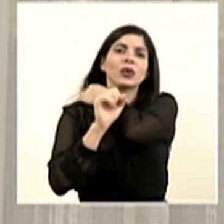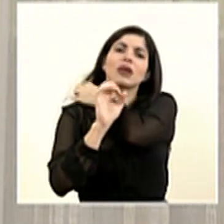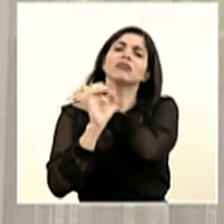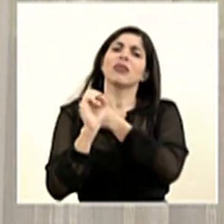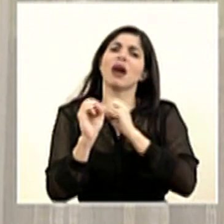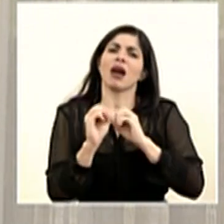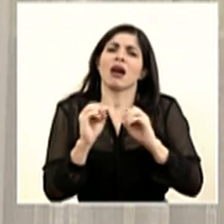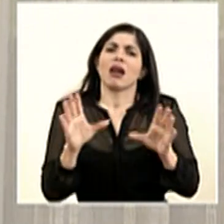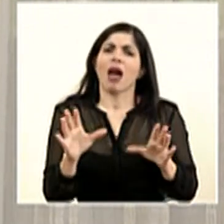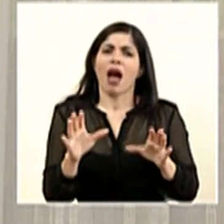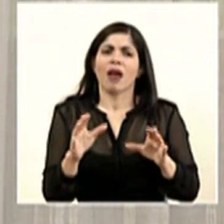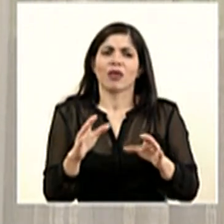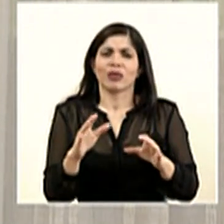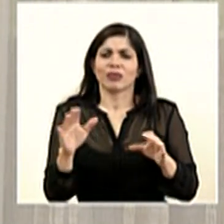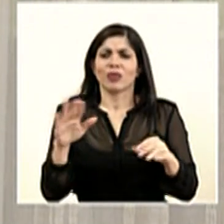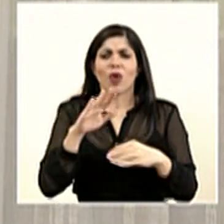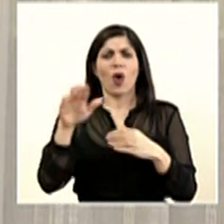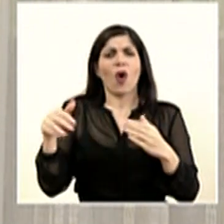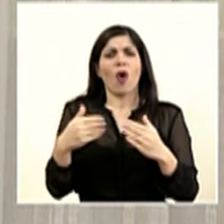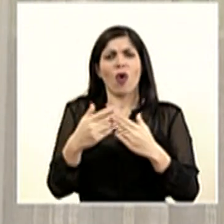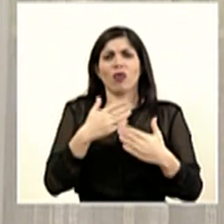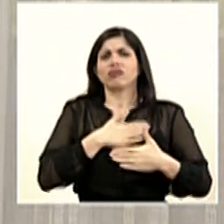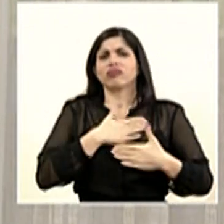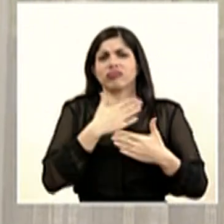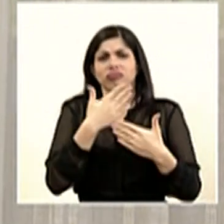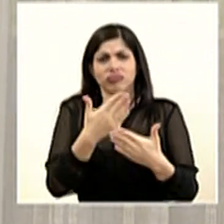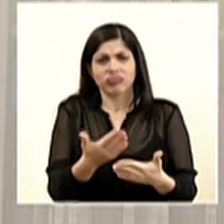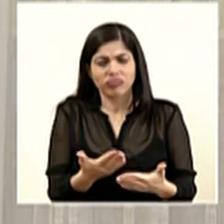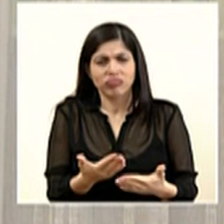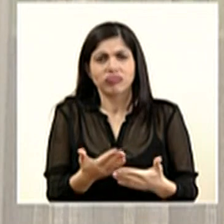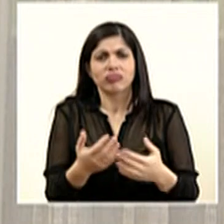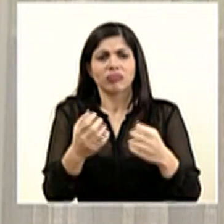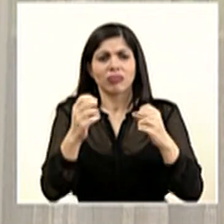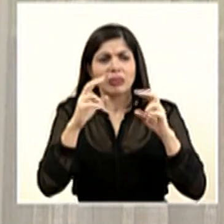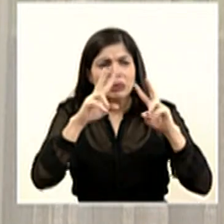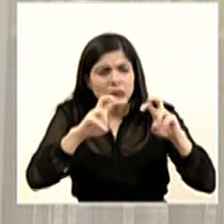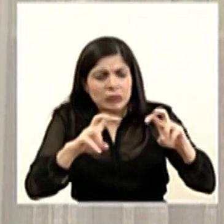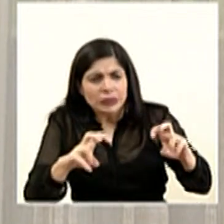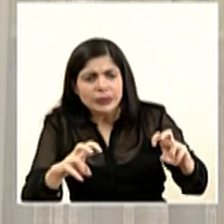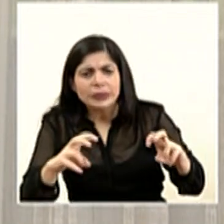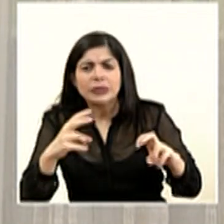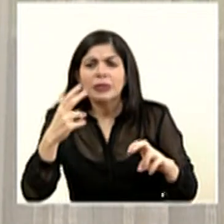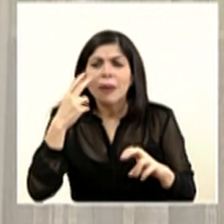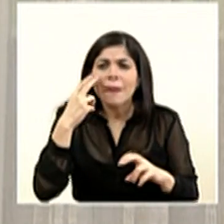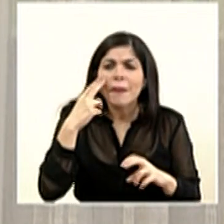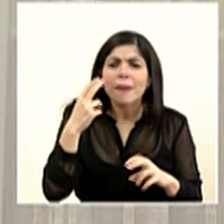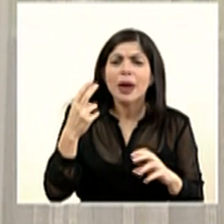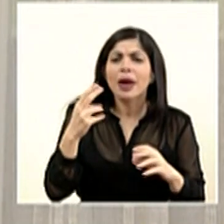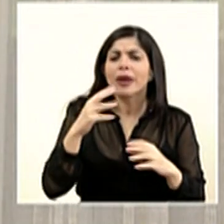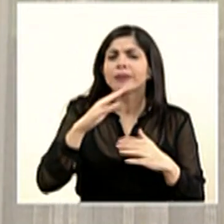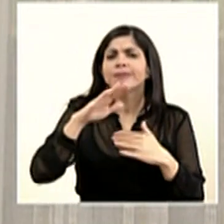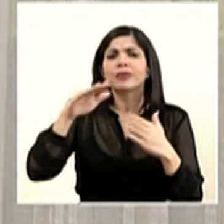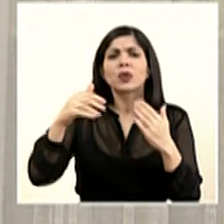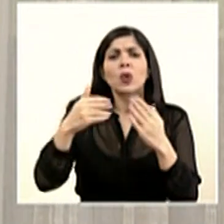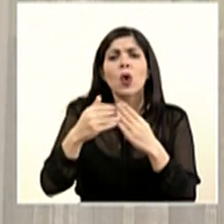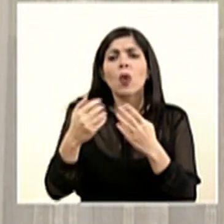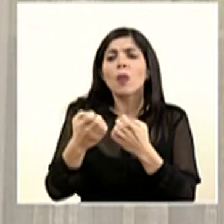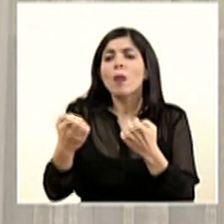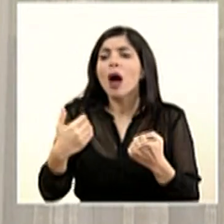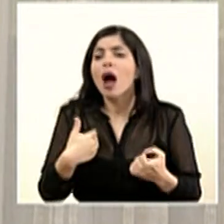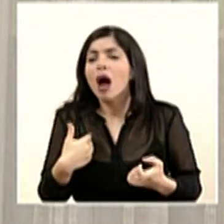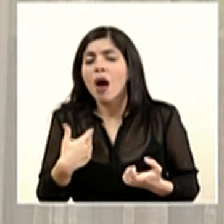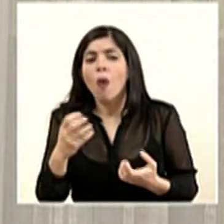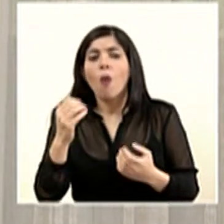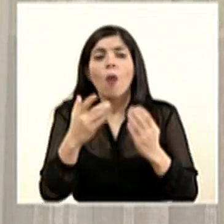estamos en toda la disponibilidad de estar analizando y contar con todas las herramientas